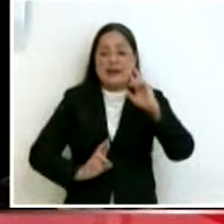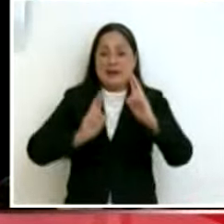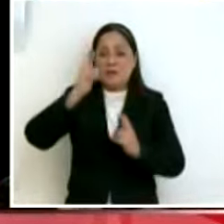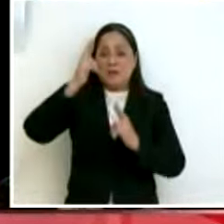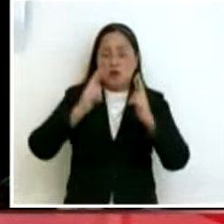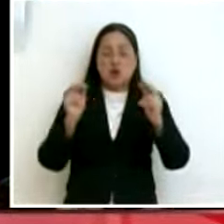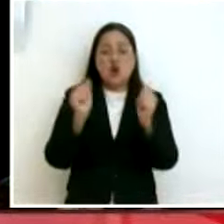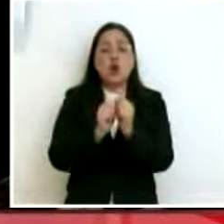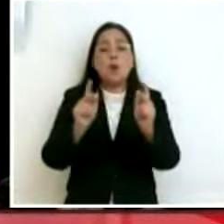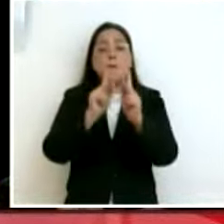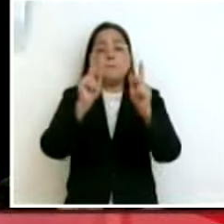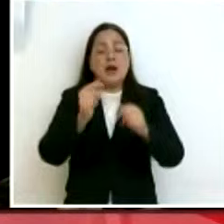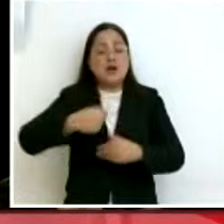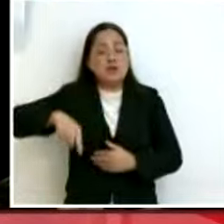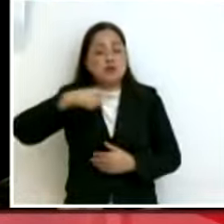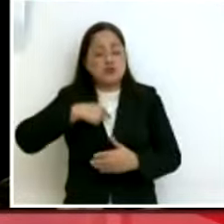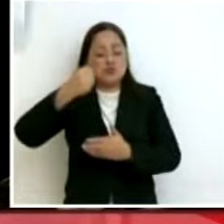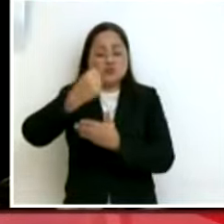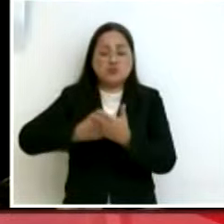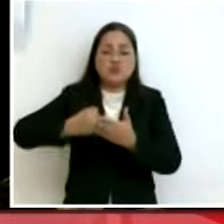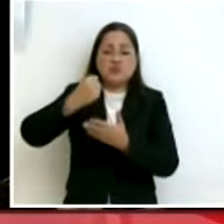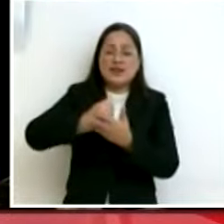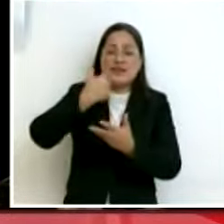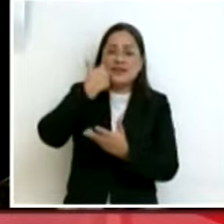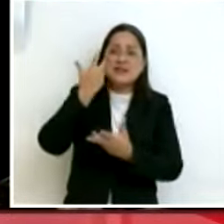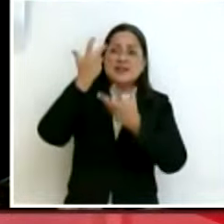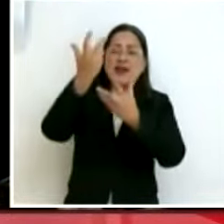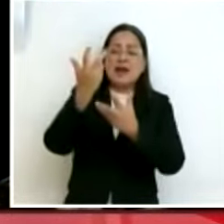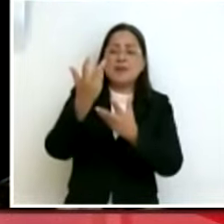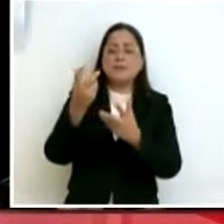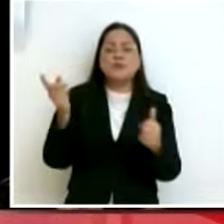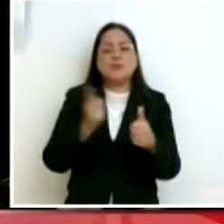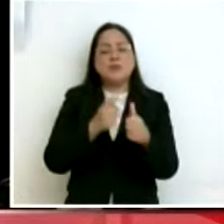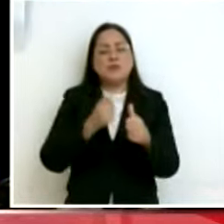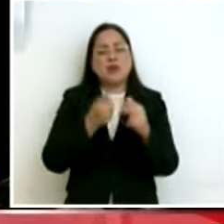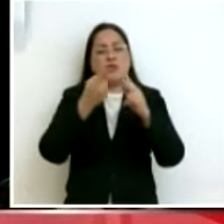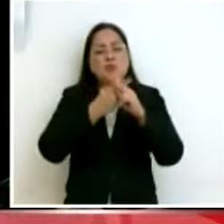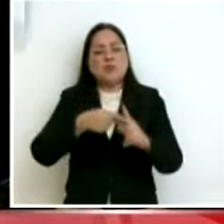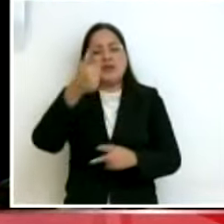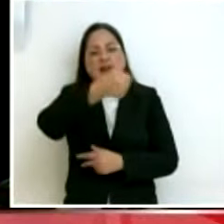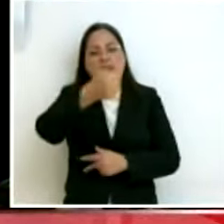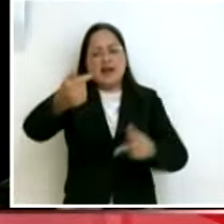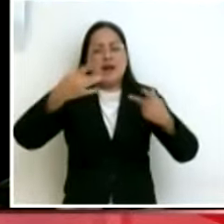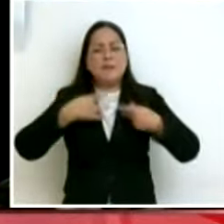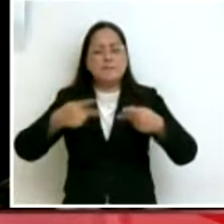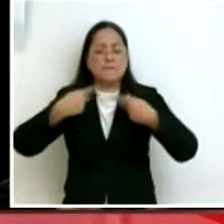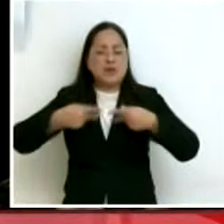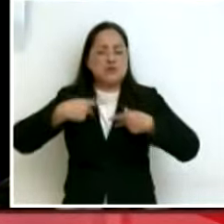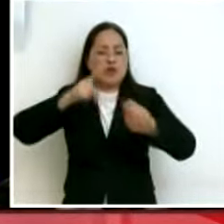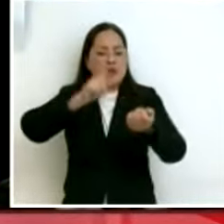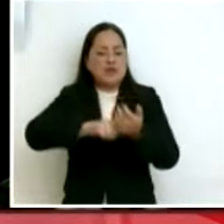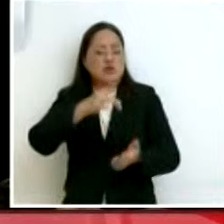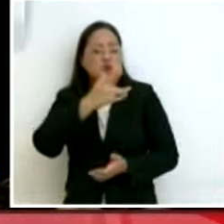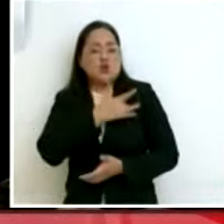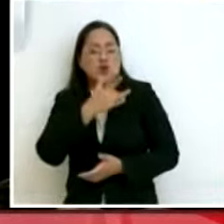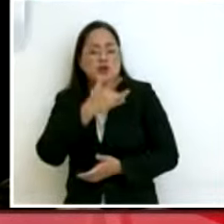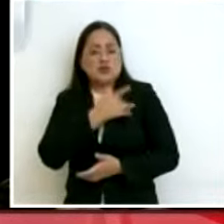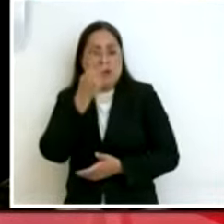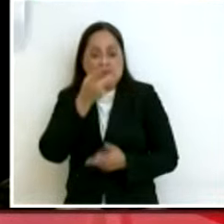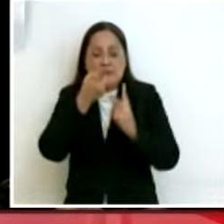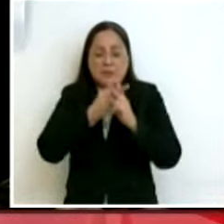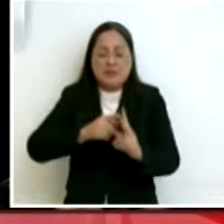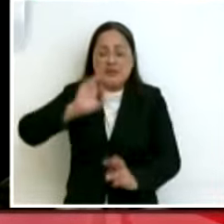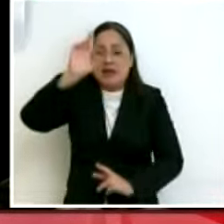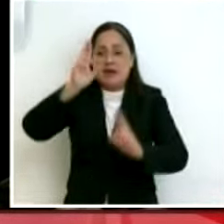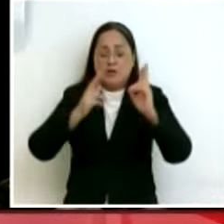revolución pacífica que todos proclamamos empieza antes que nada en el corazón de cada uno de nosotros. No se trata